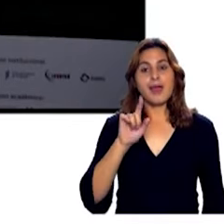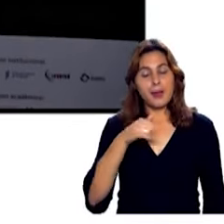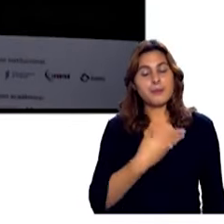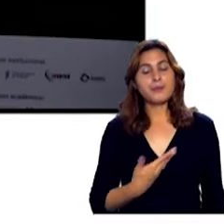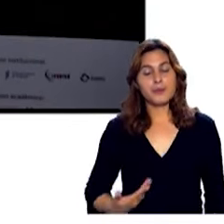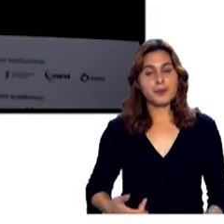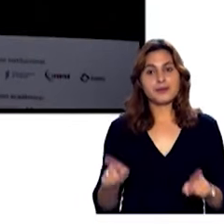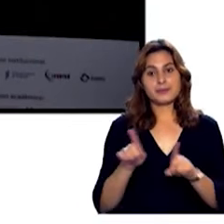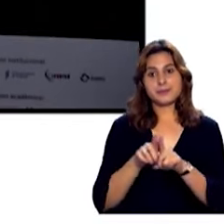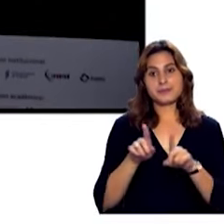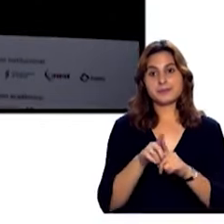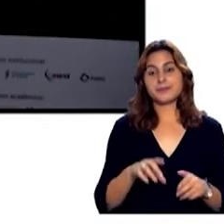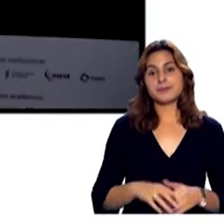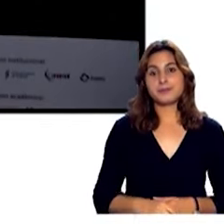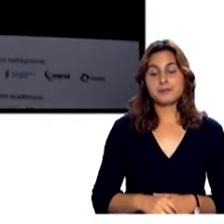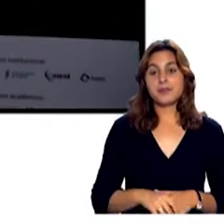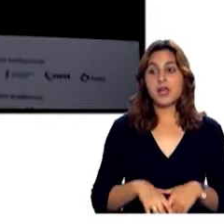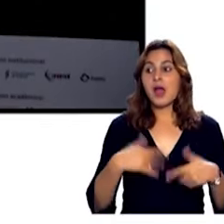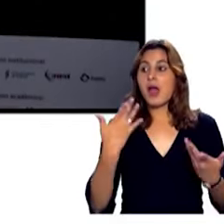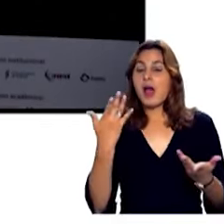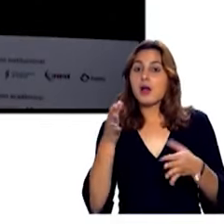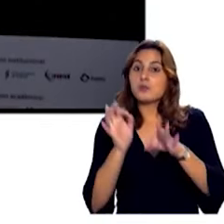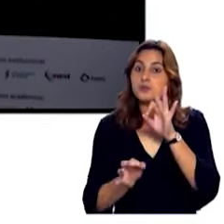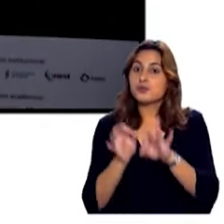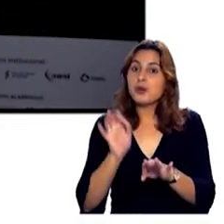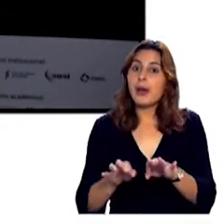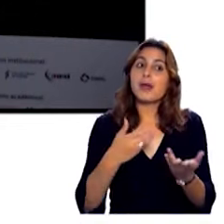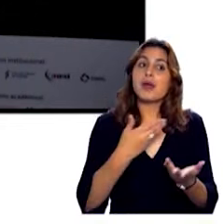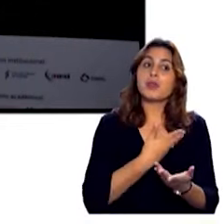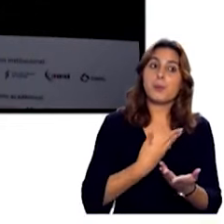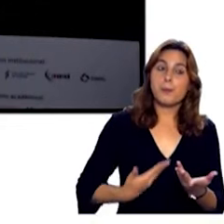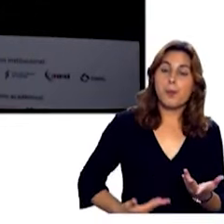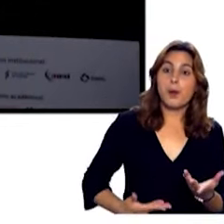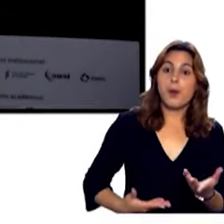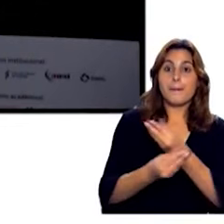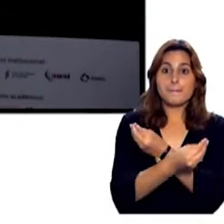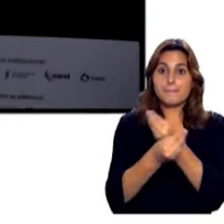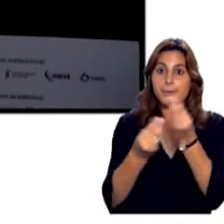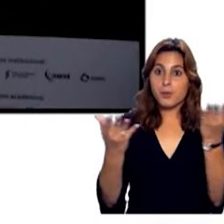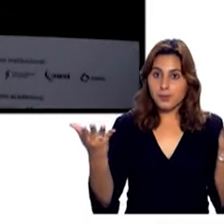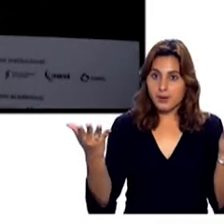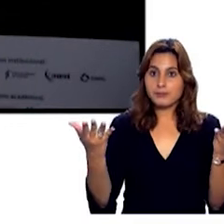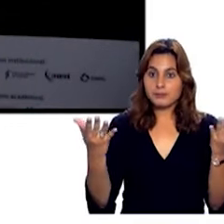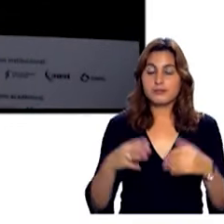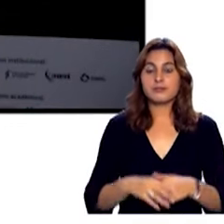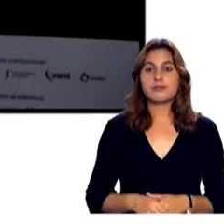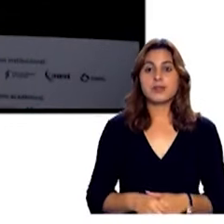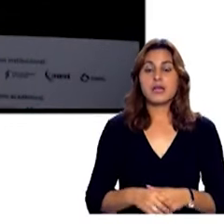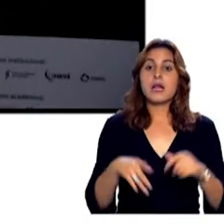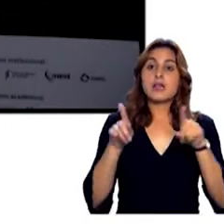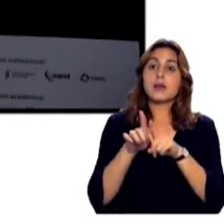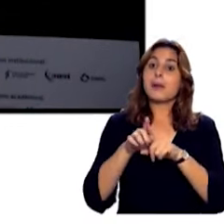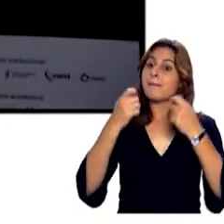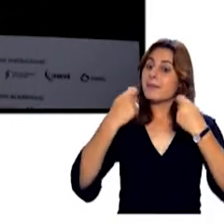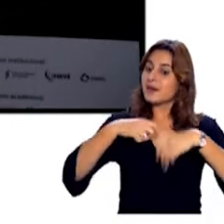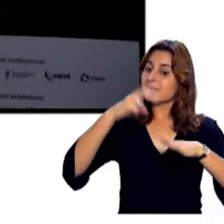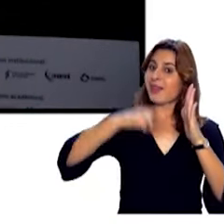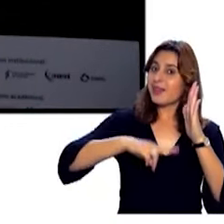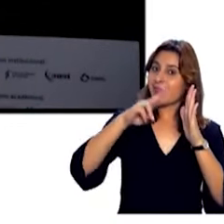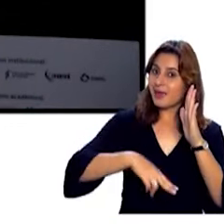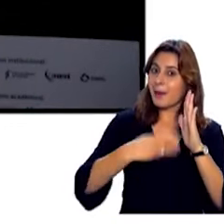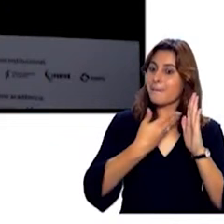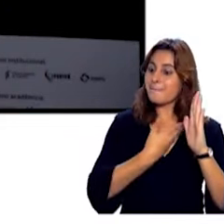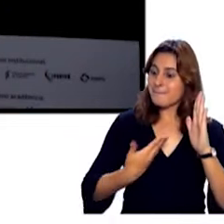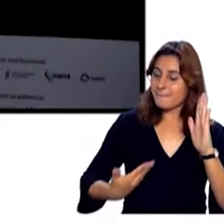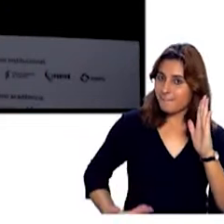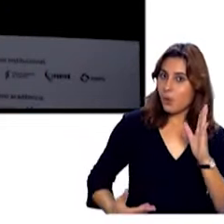públ incluso la Ley de enjuiciamiento criminal refiere que debe ser le en pblico Y si ha un voto